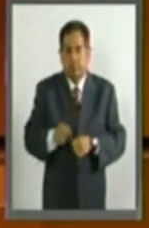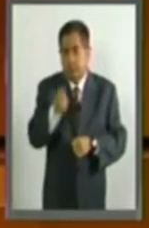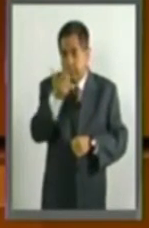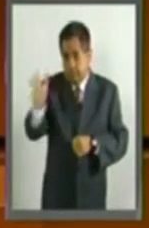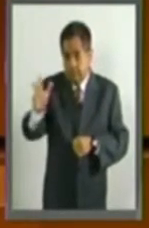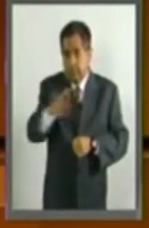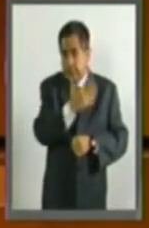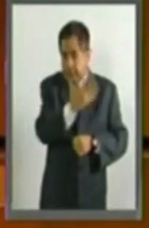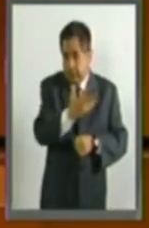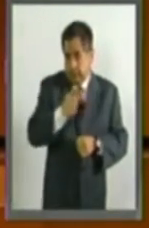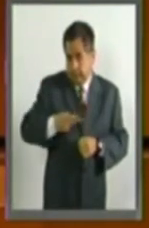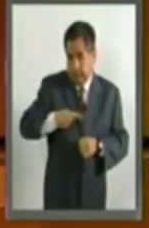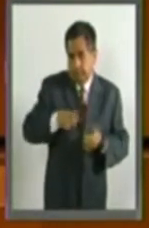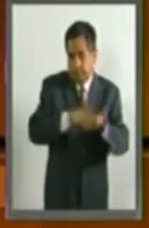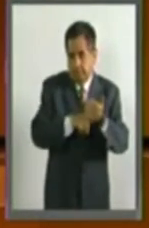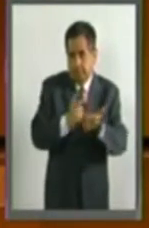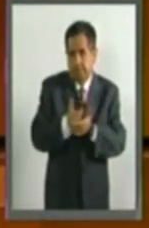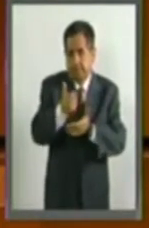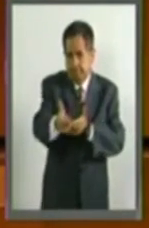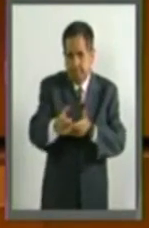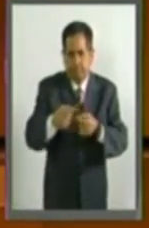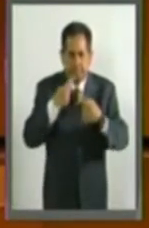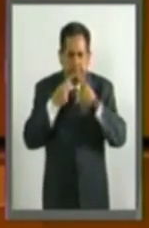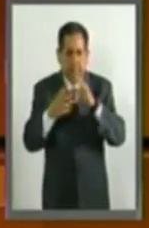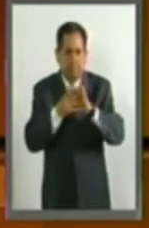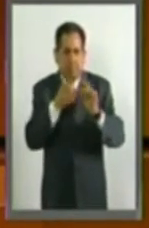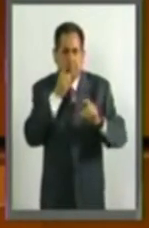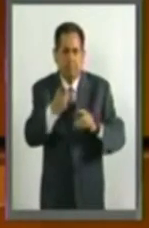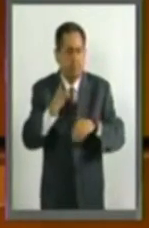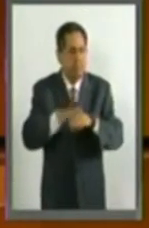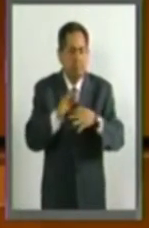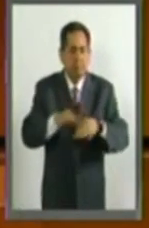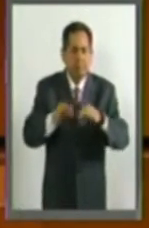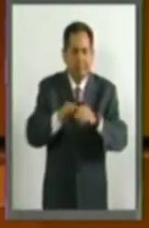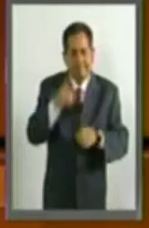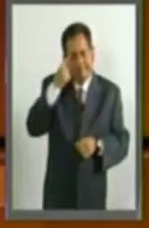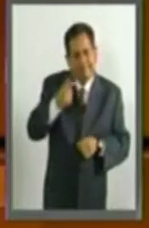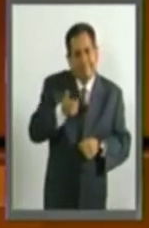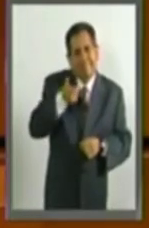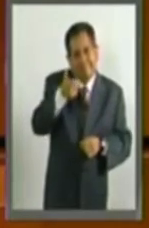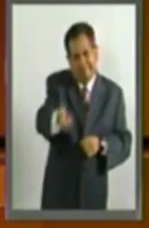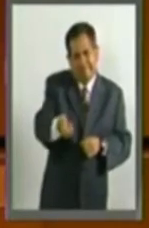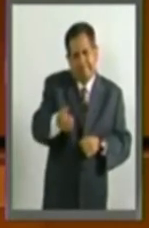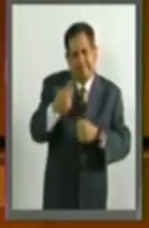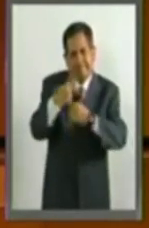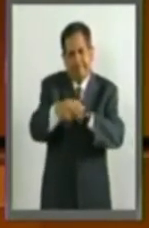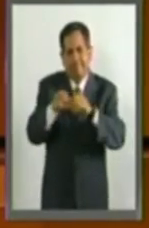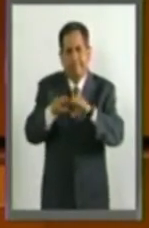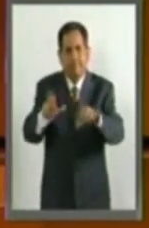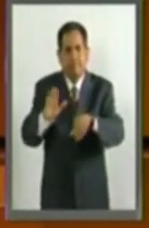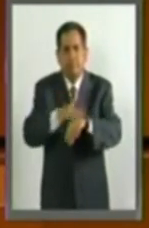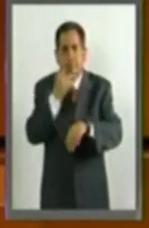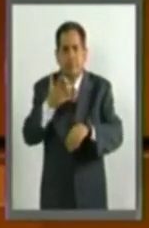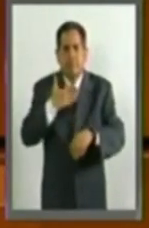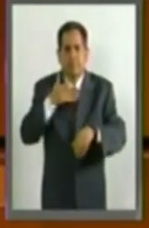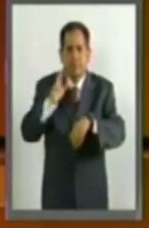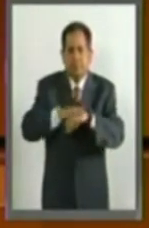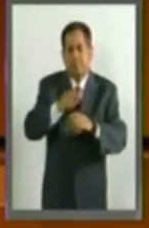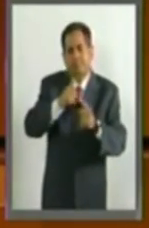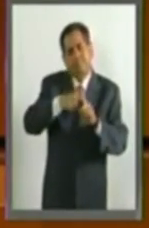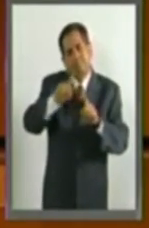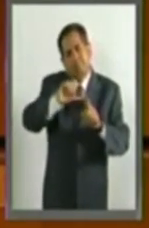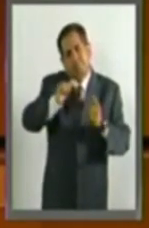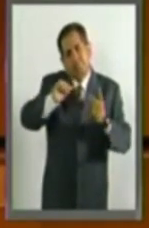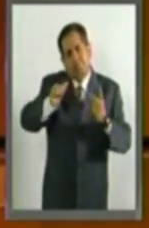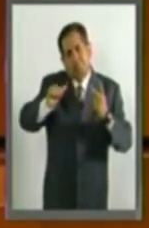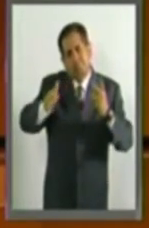10 usuarios de televisión de paga señalan que la principal razón para contratar el servicio es contar con más contenidos